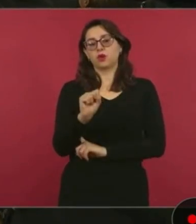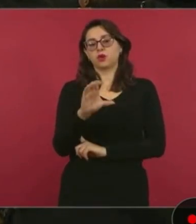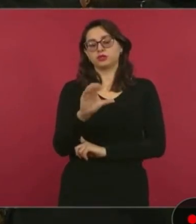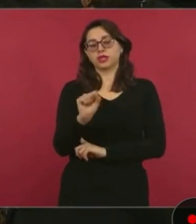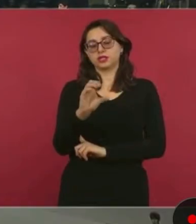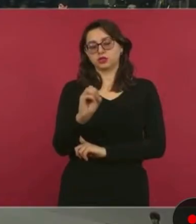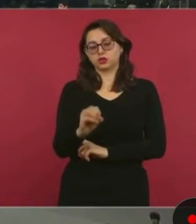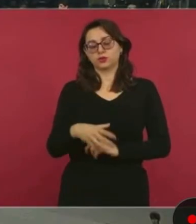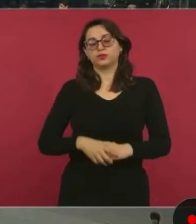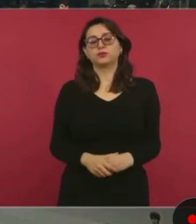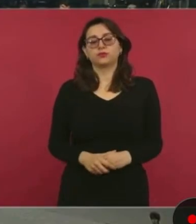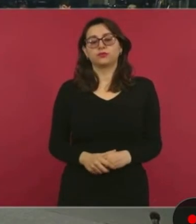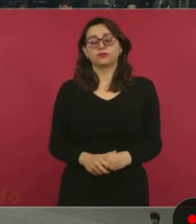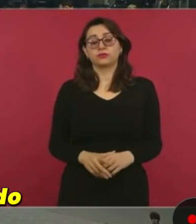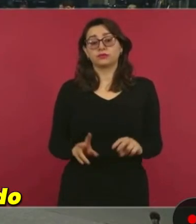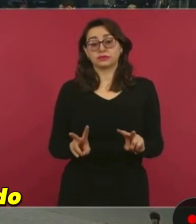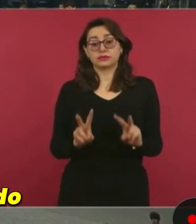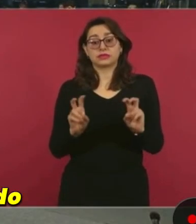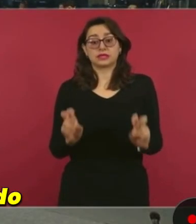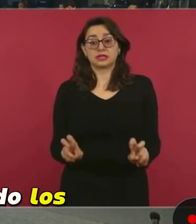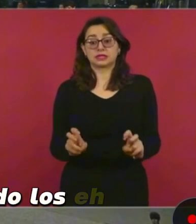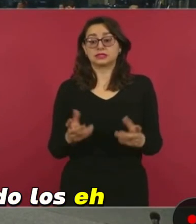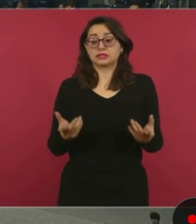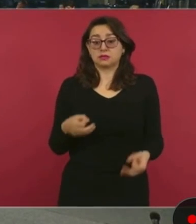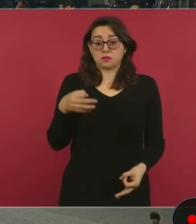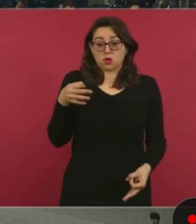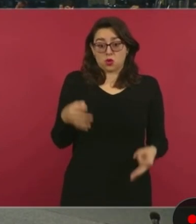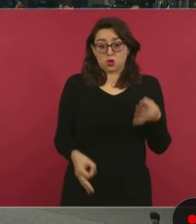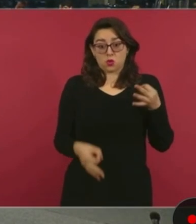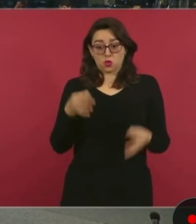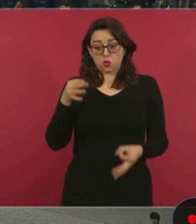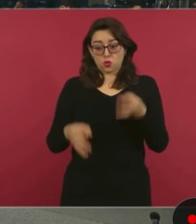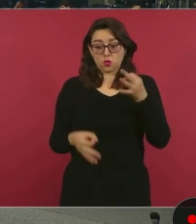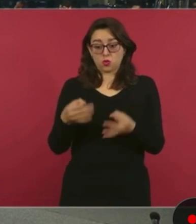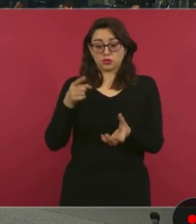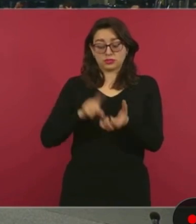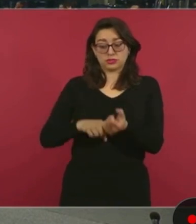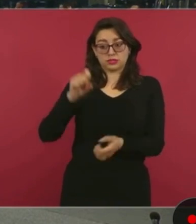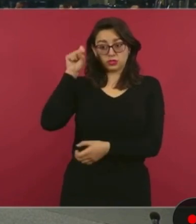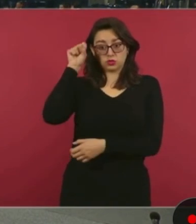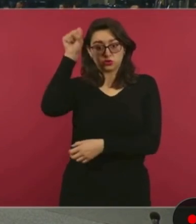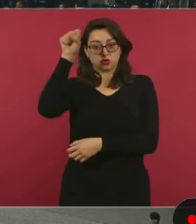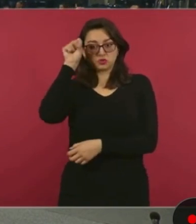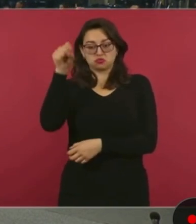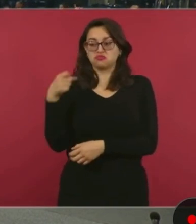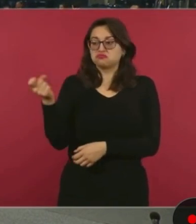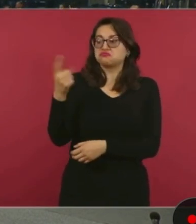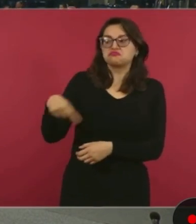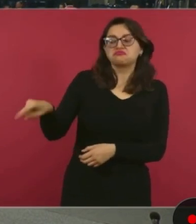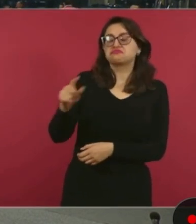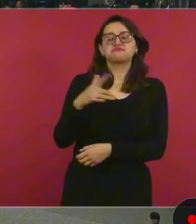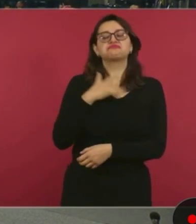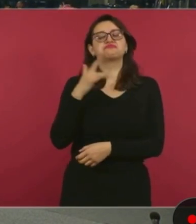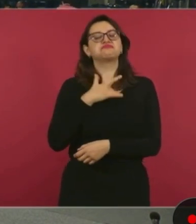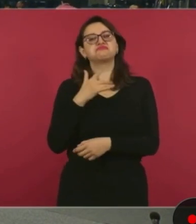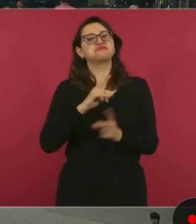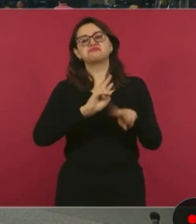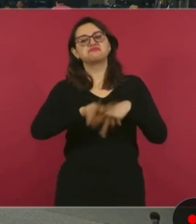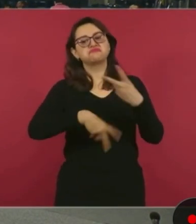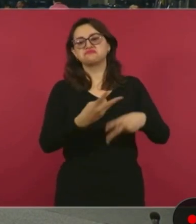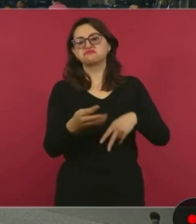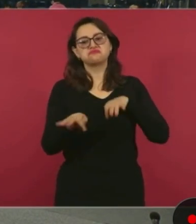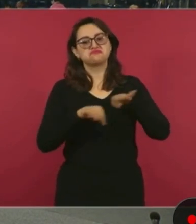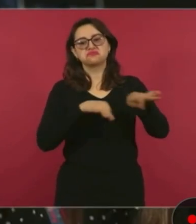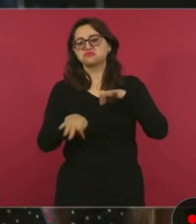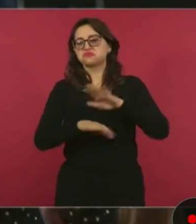tarde en torno al paro nacional que están programando los trabajadores del sindicato del Poder Judicial y bueno,